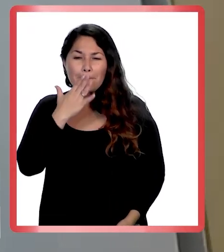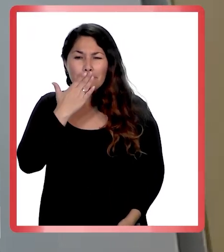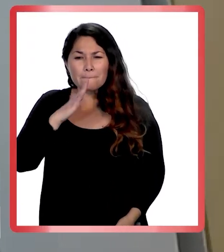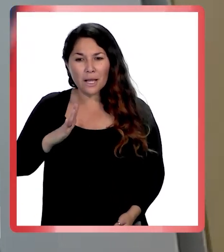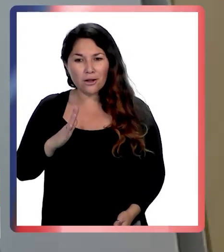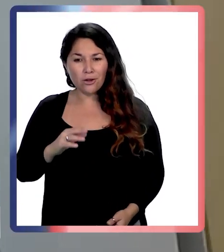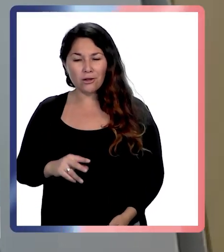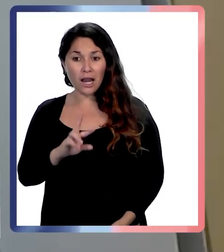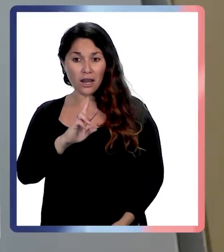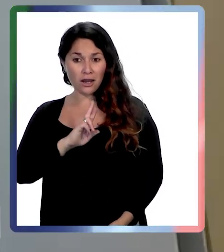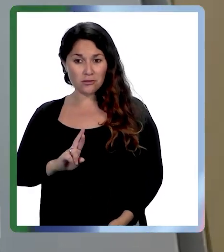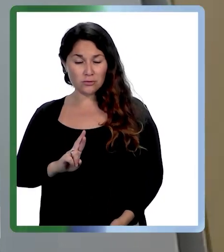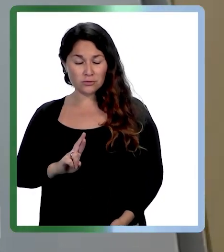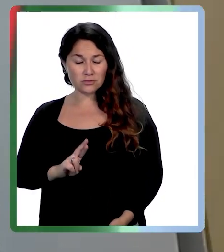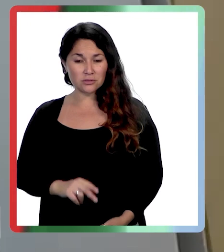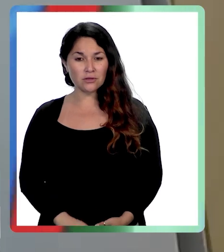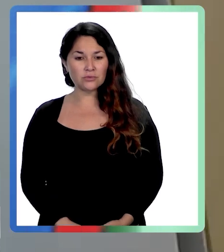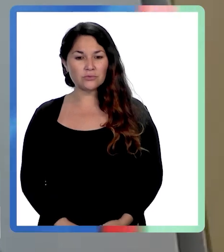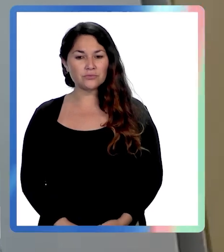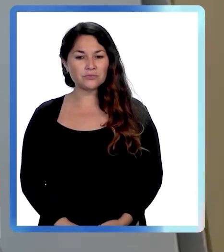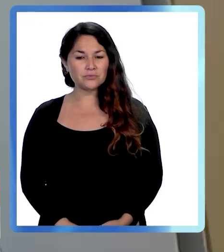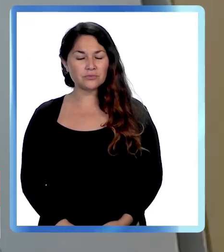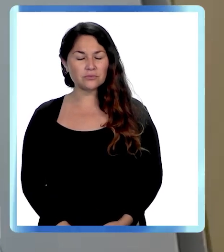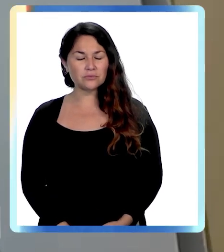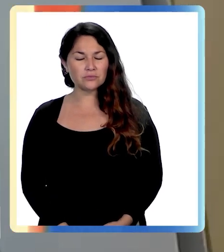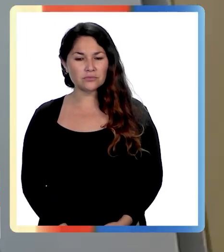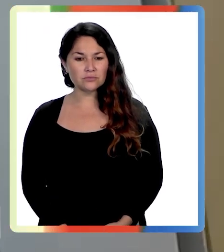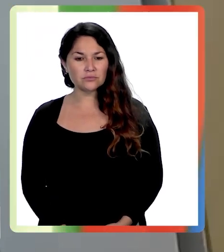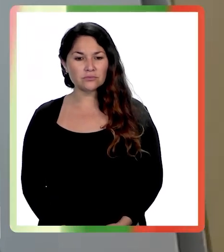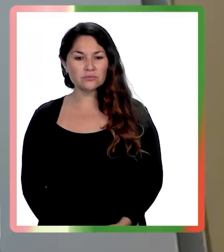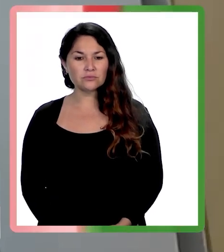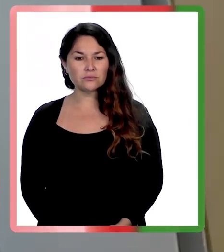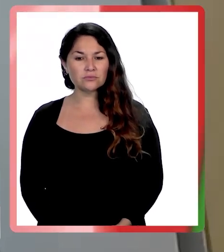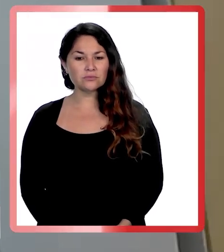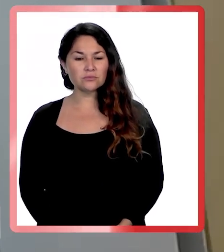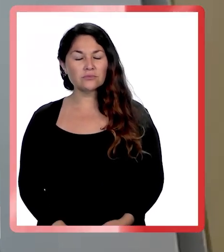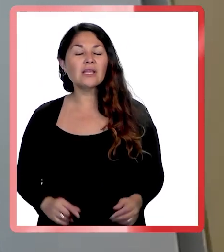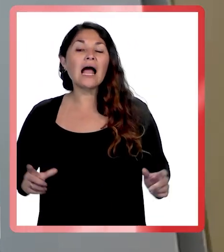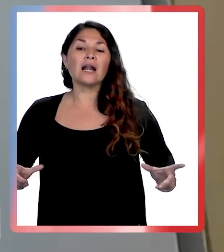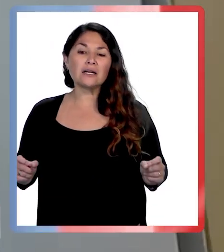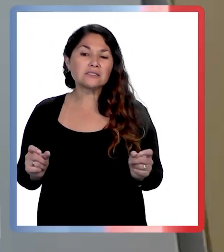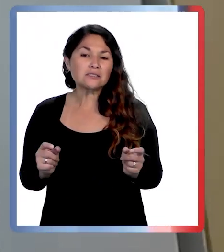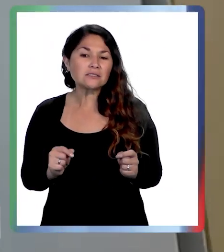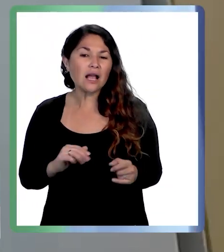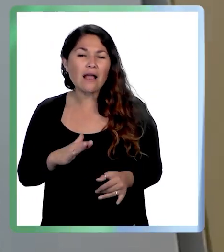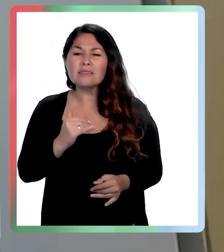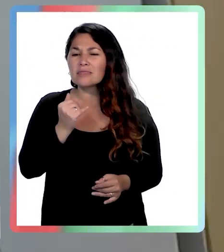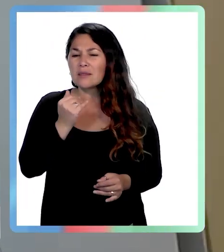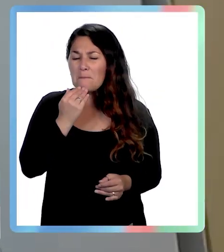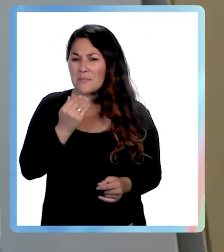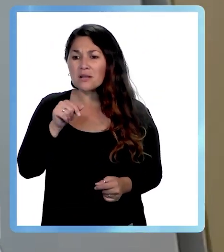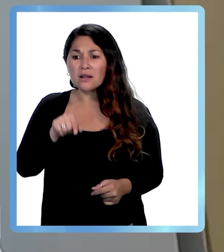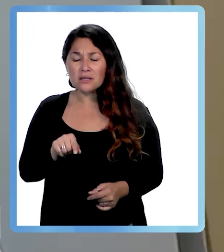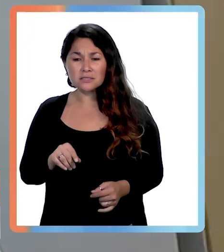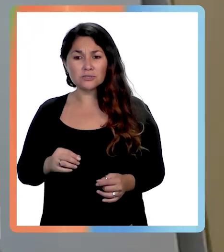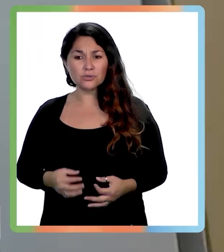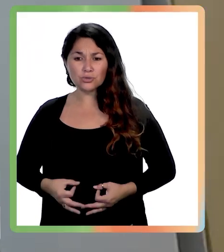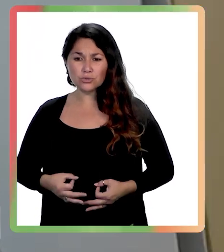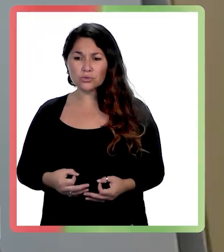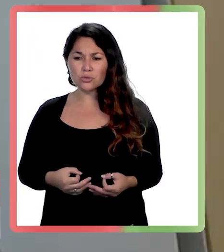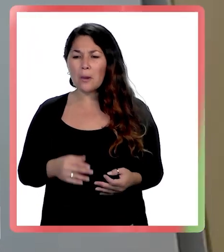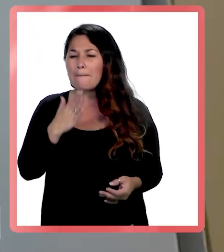muchas veces y que no solamente efectivos en cuanto a tratar el cáncer, sino que también a que tienen un